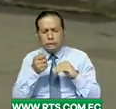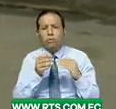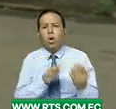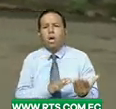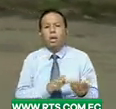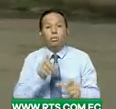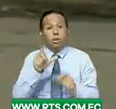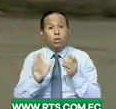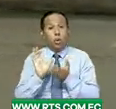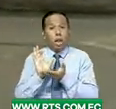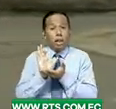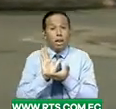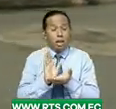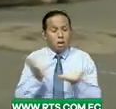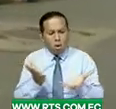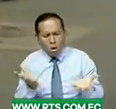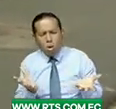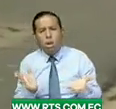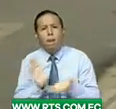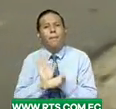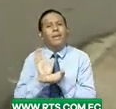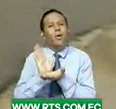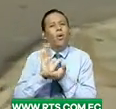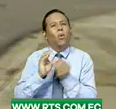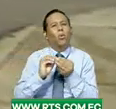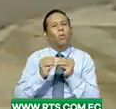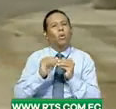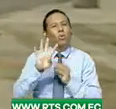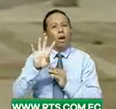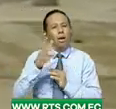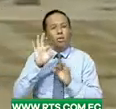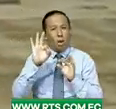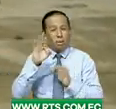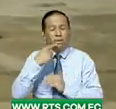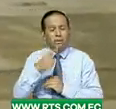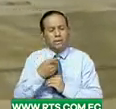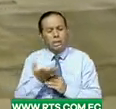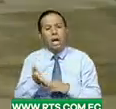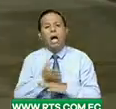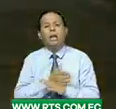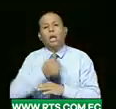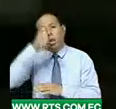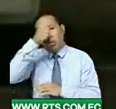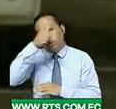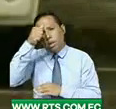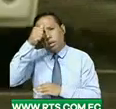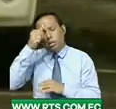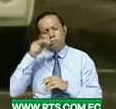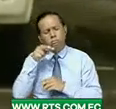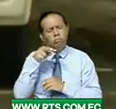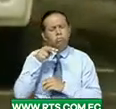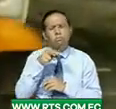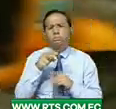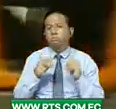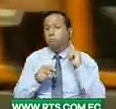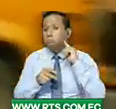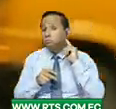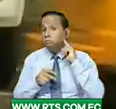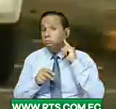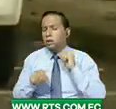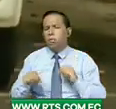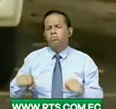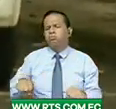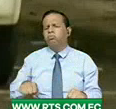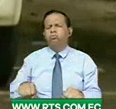en Bastión Popular señalaron que todo ocurrió alrededor de las 22 horas de este domingo. Solo escucharon el momento en el cual una